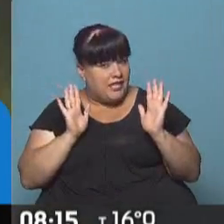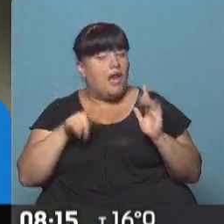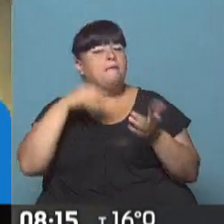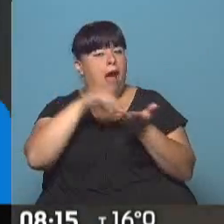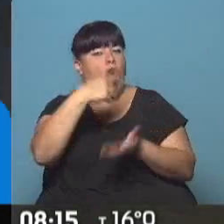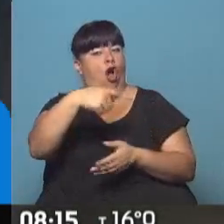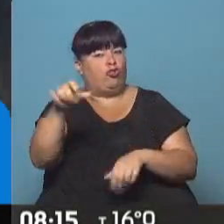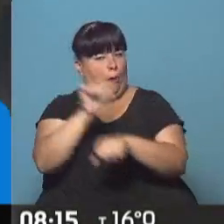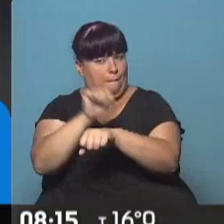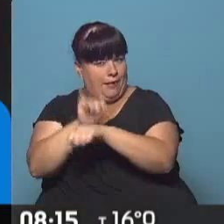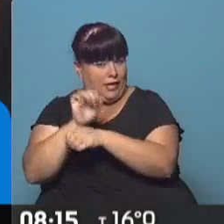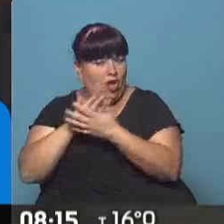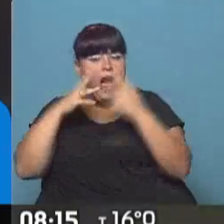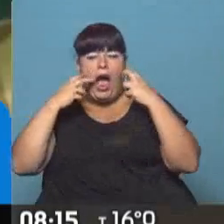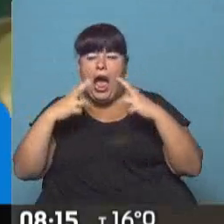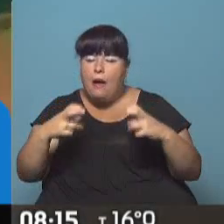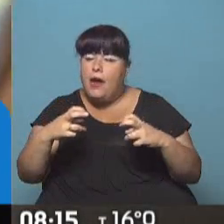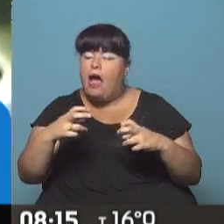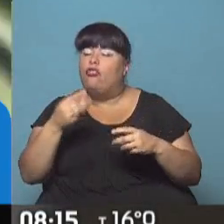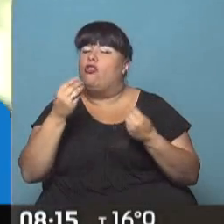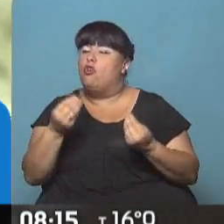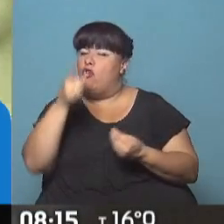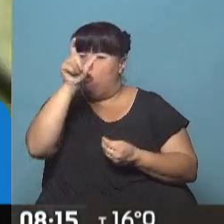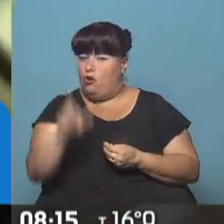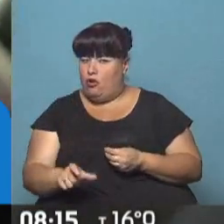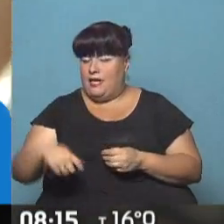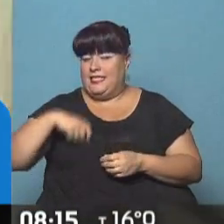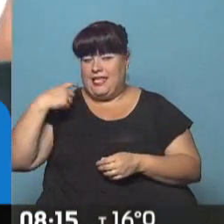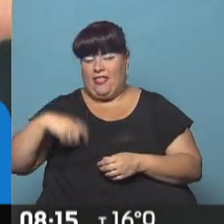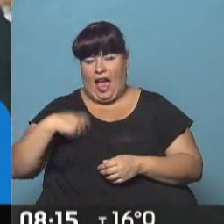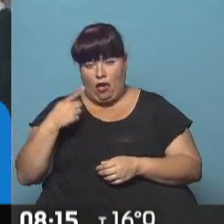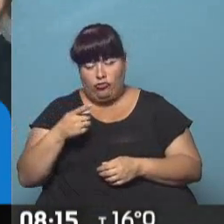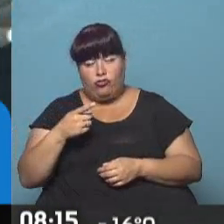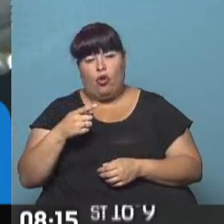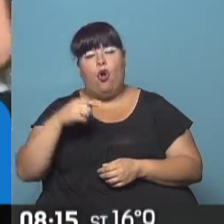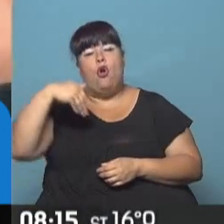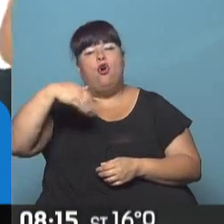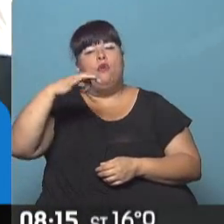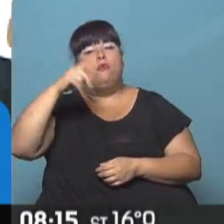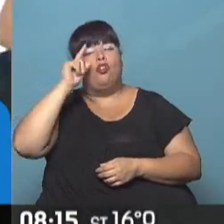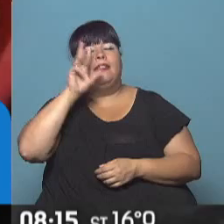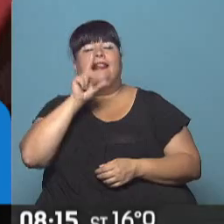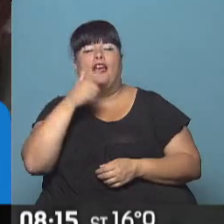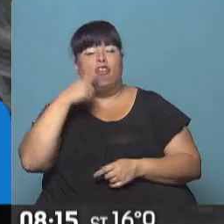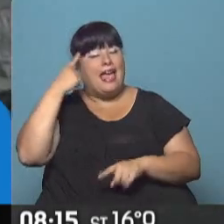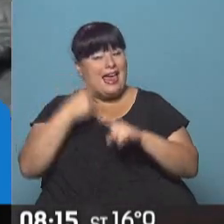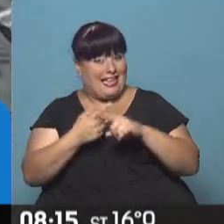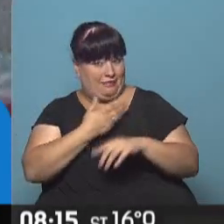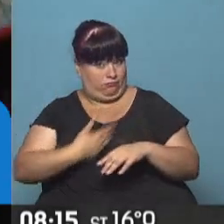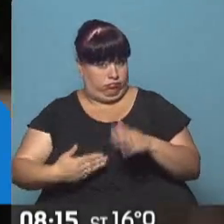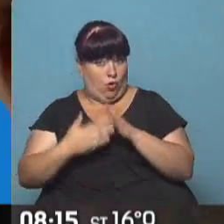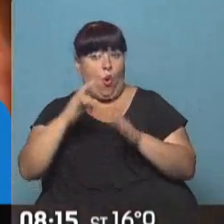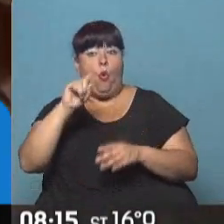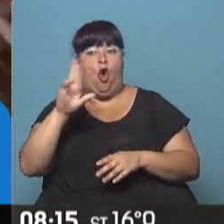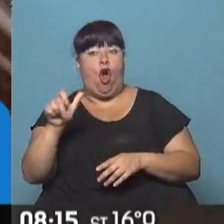nuevas detenciones en la causa en la que es investigado el sindicalista Humberto Monteros, ex titular de la